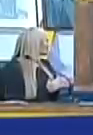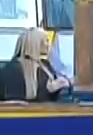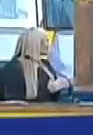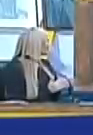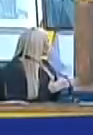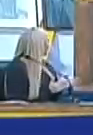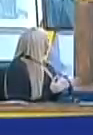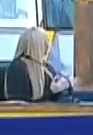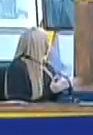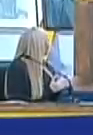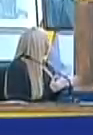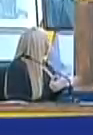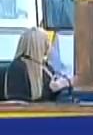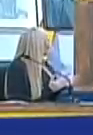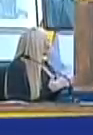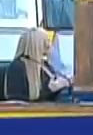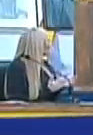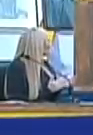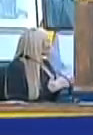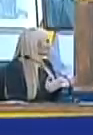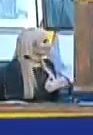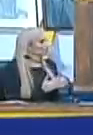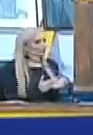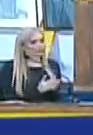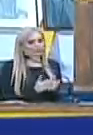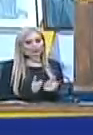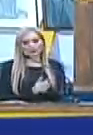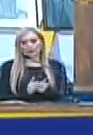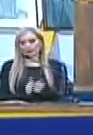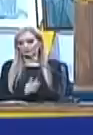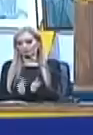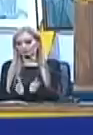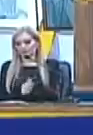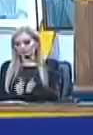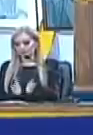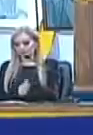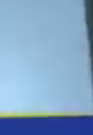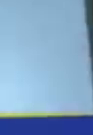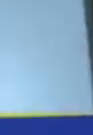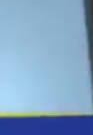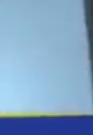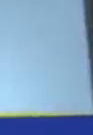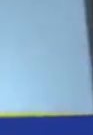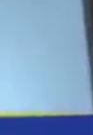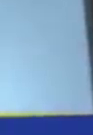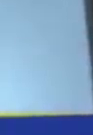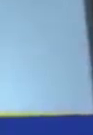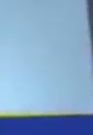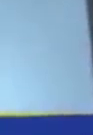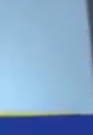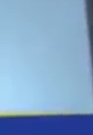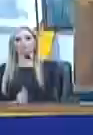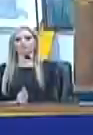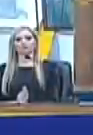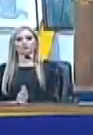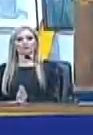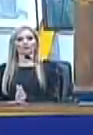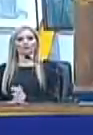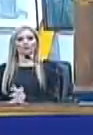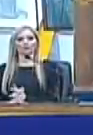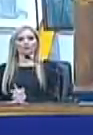pueblo de venezuela está de acá el comandante en jefe nicolás maduro moros presidente constitucional de la